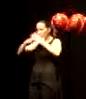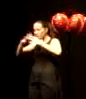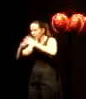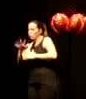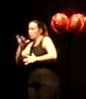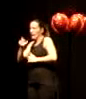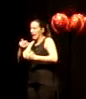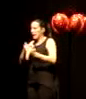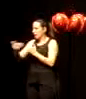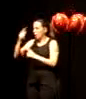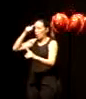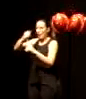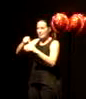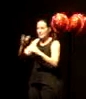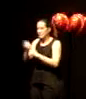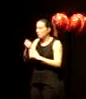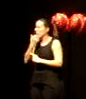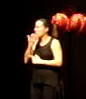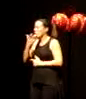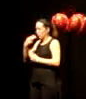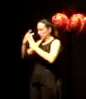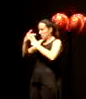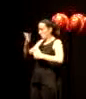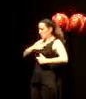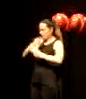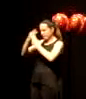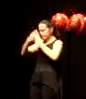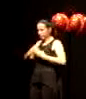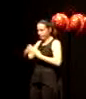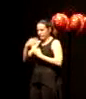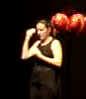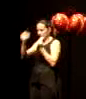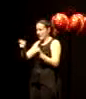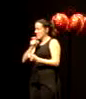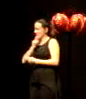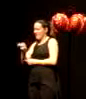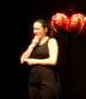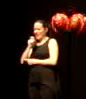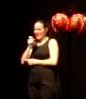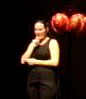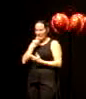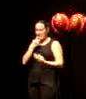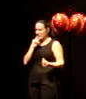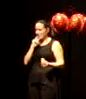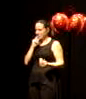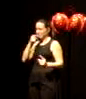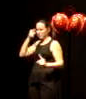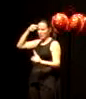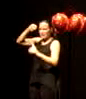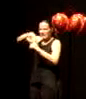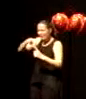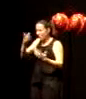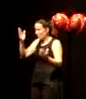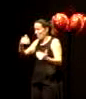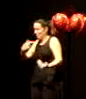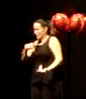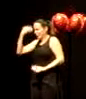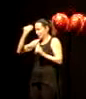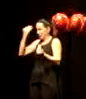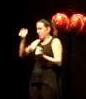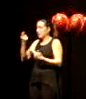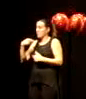hacia algo. Cuando uno analiza la vida de uno, realmente resulta difícil ver ese sentido. Y para